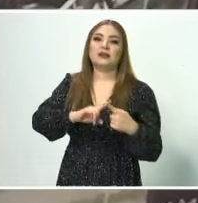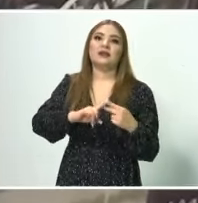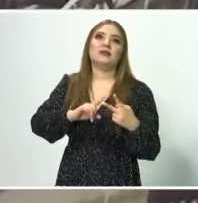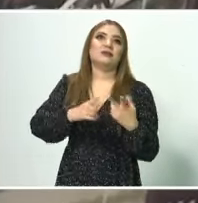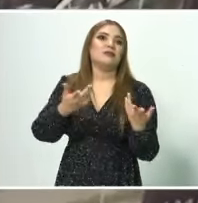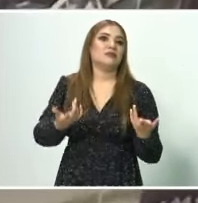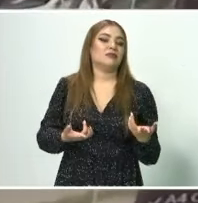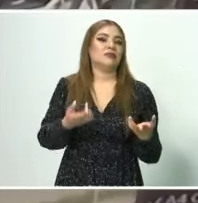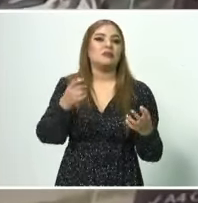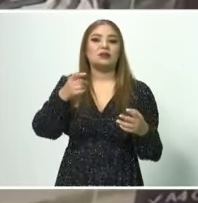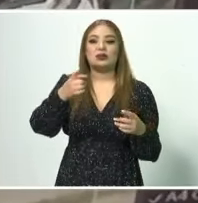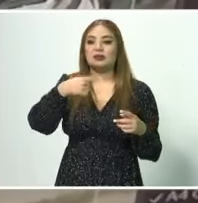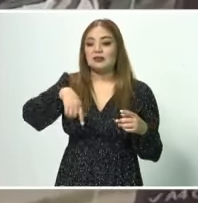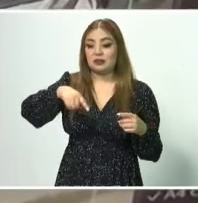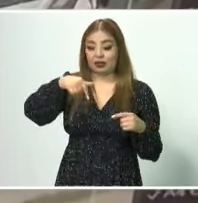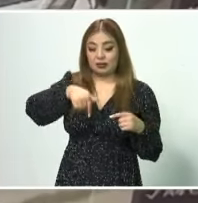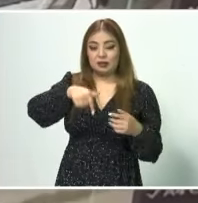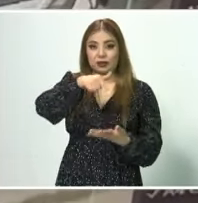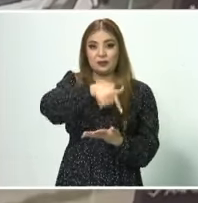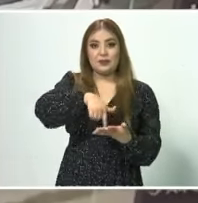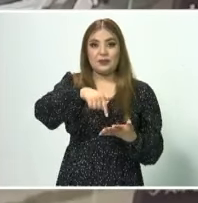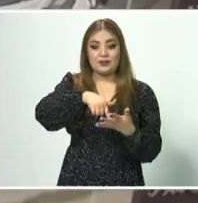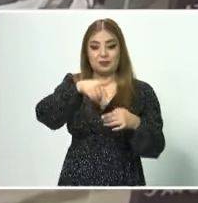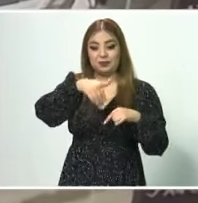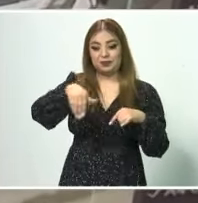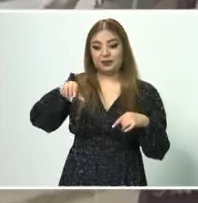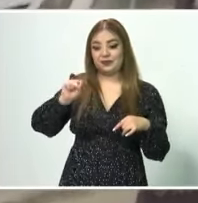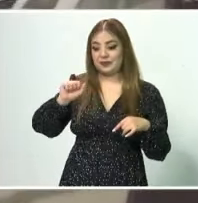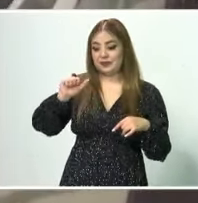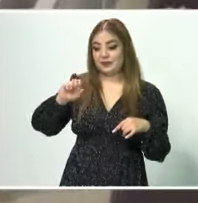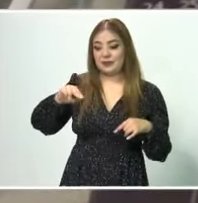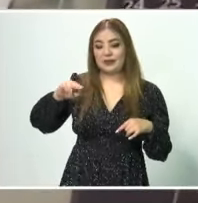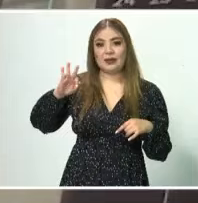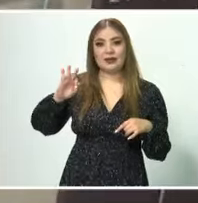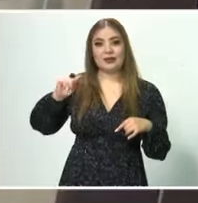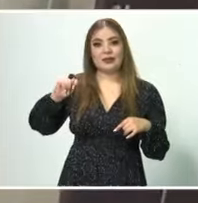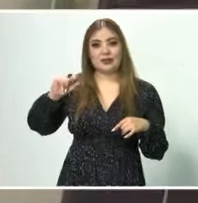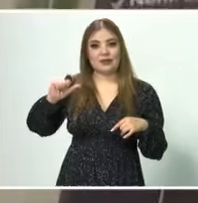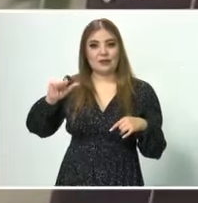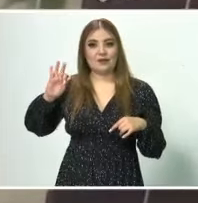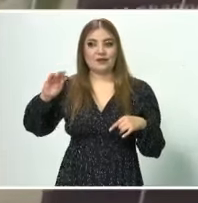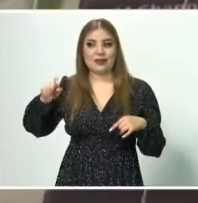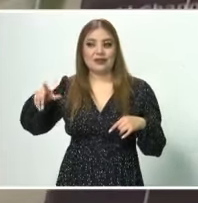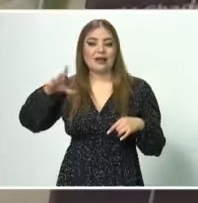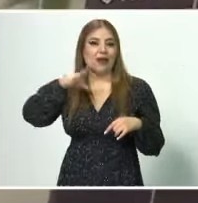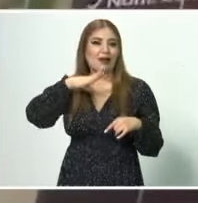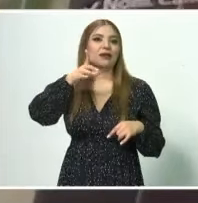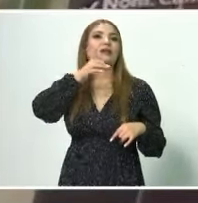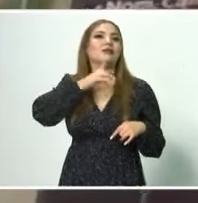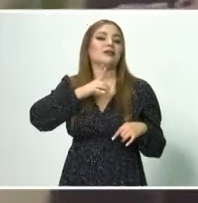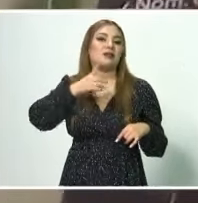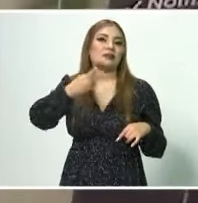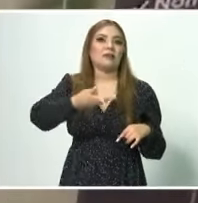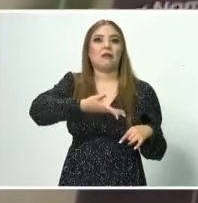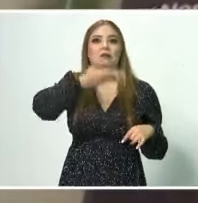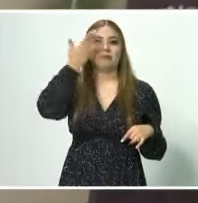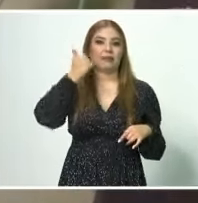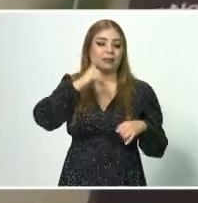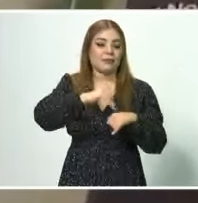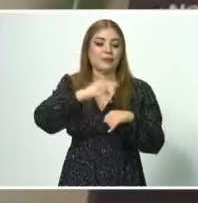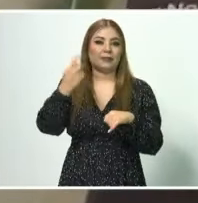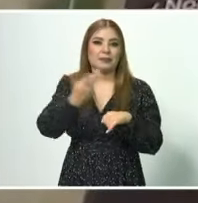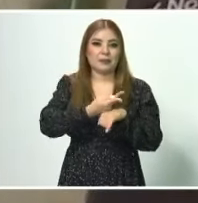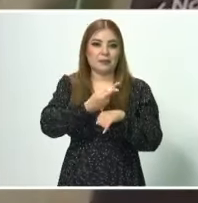justamente del lugar donde nos lo comentan sobre la Carretera Santa Fe a unos metros está la gasolinera digo desconocemos cuál pudo haber sido la